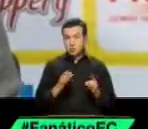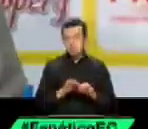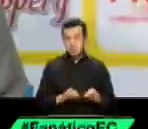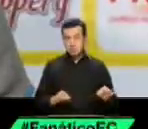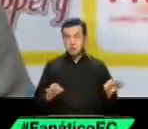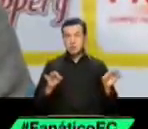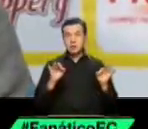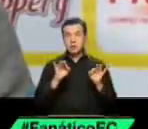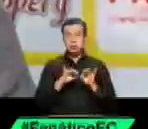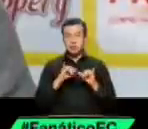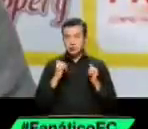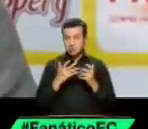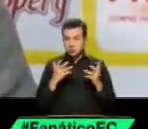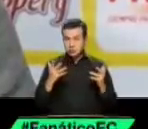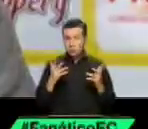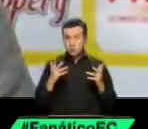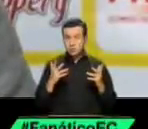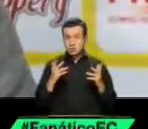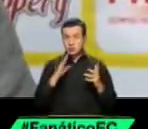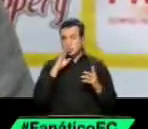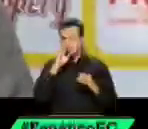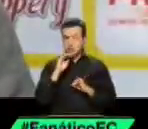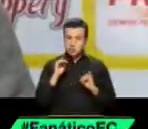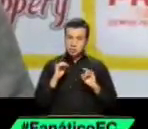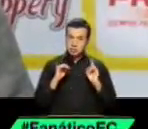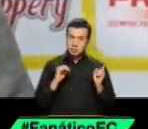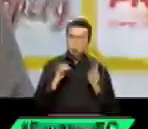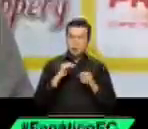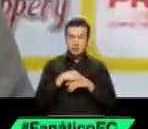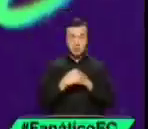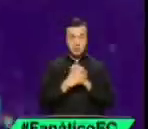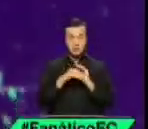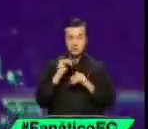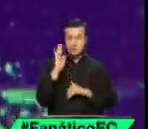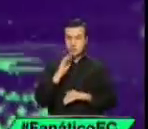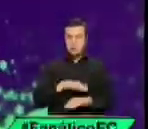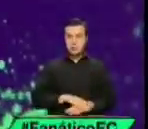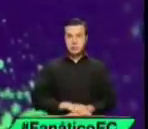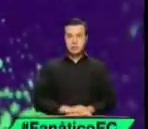fundamental para ahora tener esa oportunidad por izquierda y aprovecharla al máximo también.